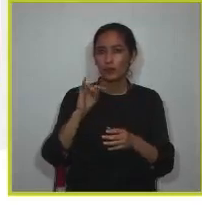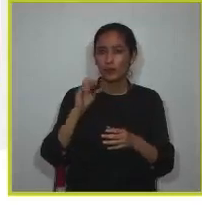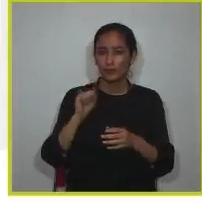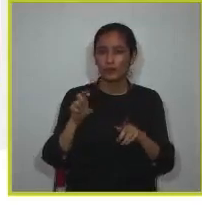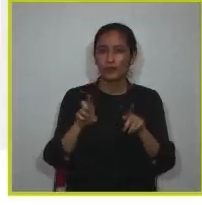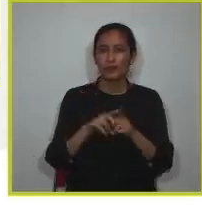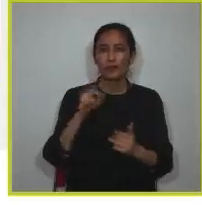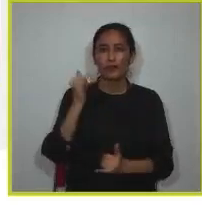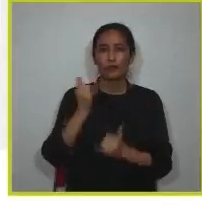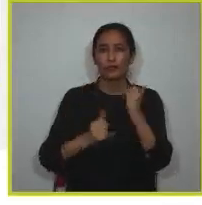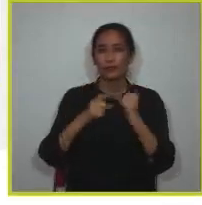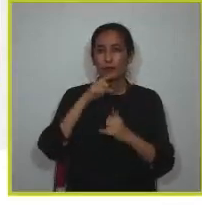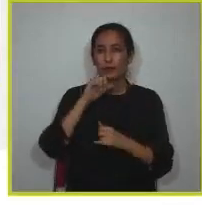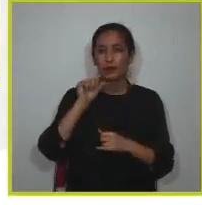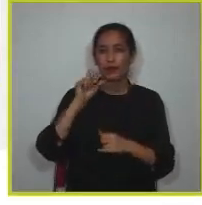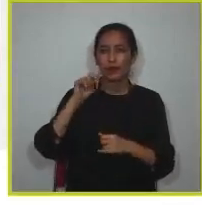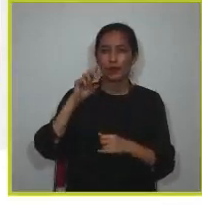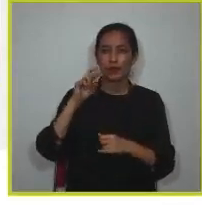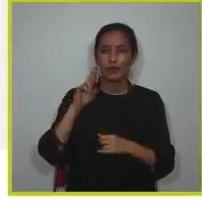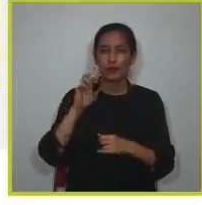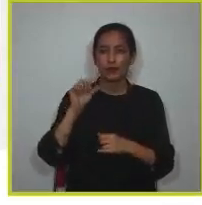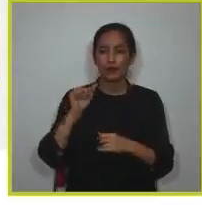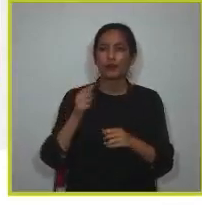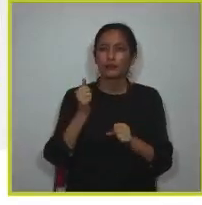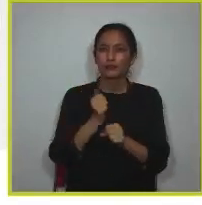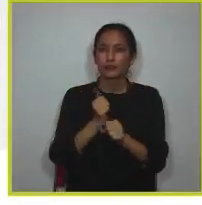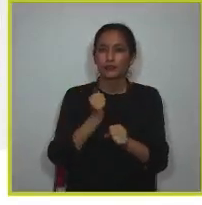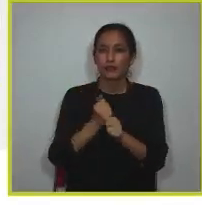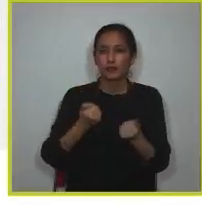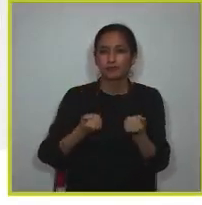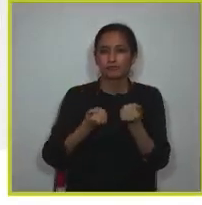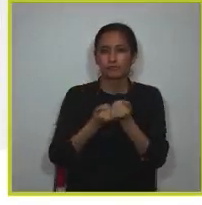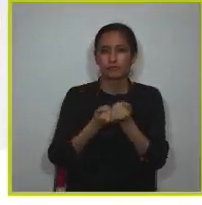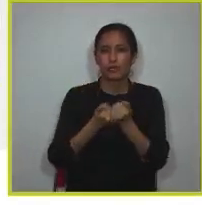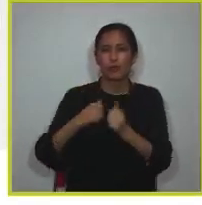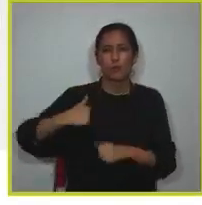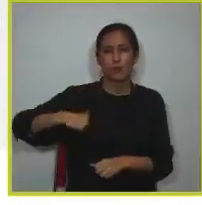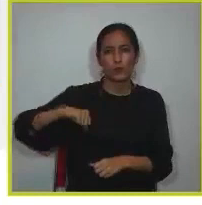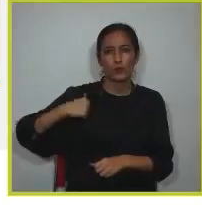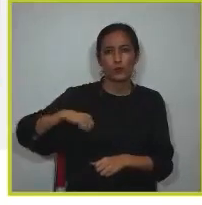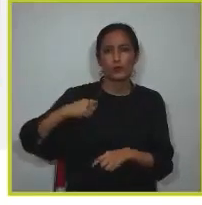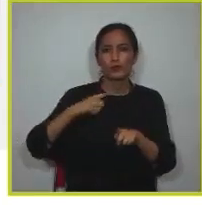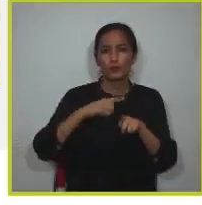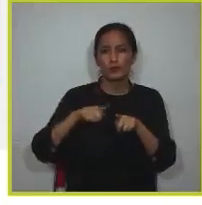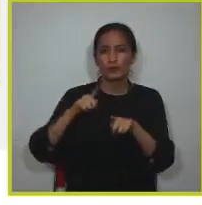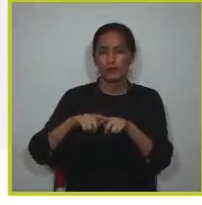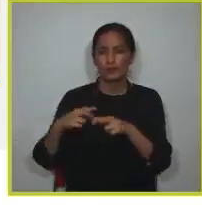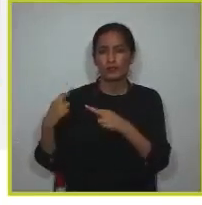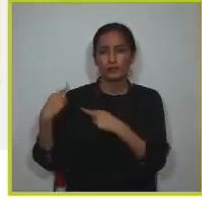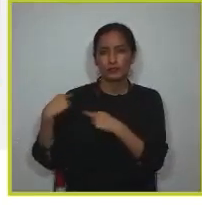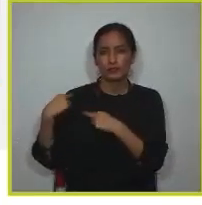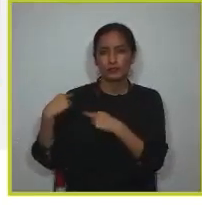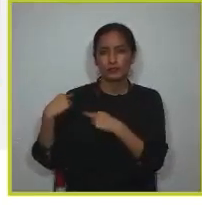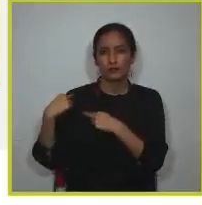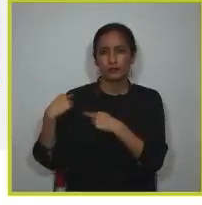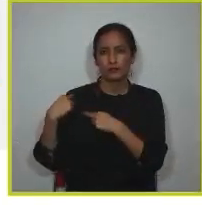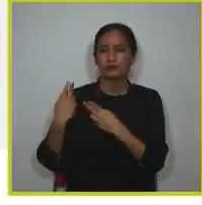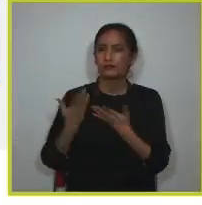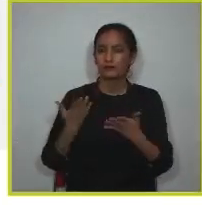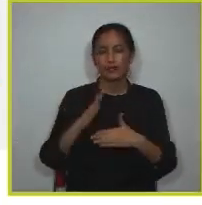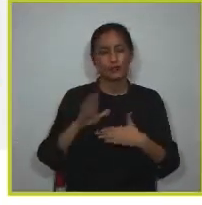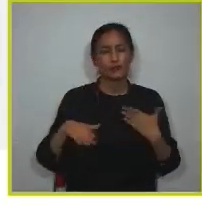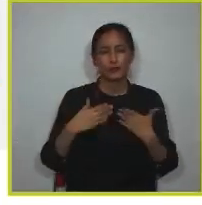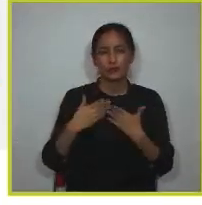finalmente con Andrea el potenciar el trabajo de las municipalidades distritales sobre todo que